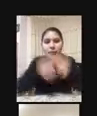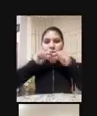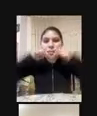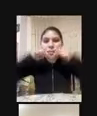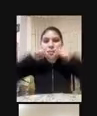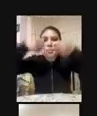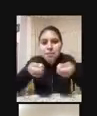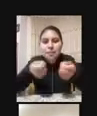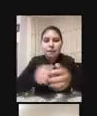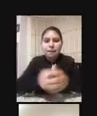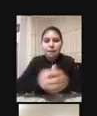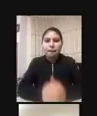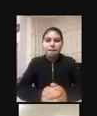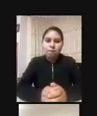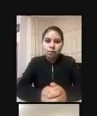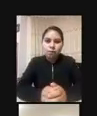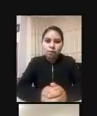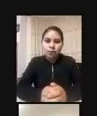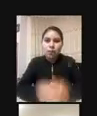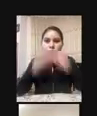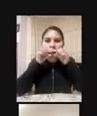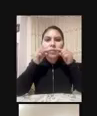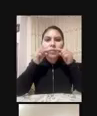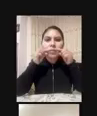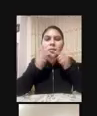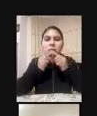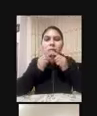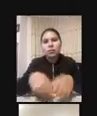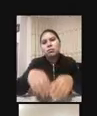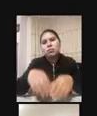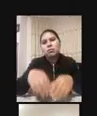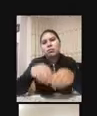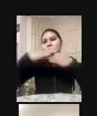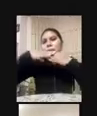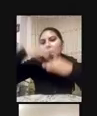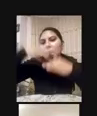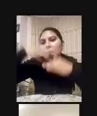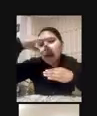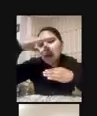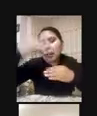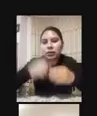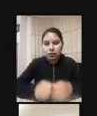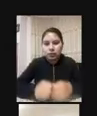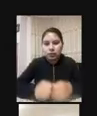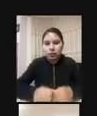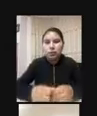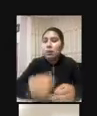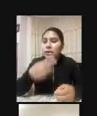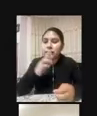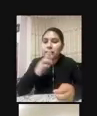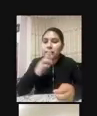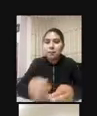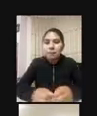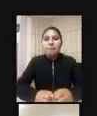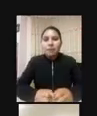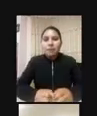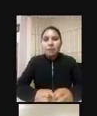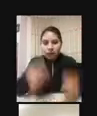Por lo tanto, la boca siempre va a quedar entreabierta y el paciente suele respirar por ella. Debido a esto es que los